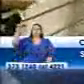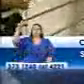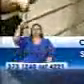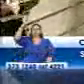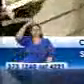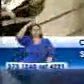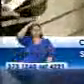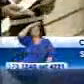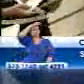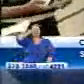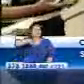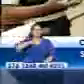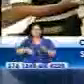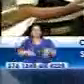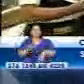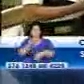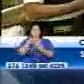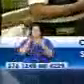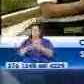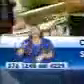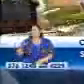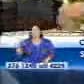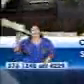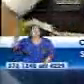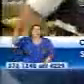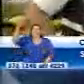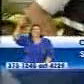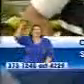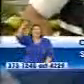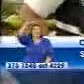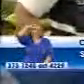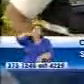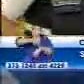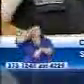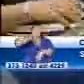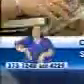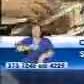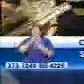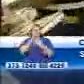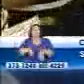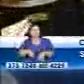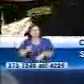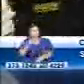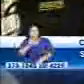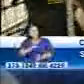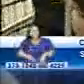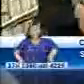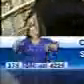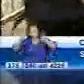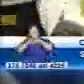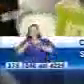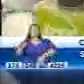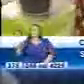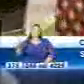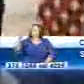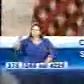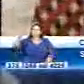personas aquí hay miembros de la comisión de tránsito que están entregando por ejemplo stickers Bueno yo si usé el paso peatonal por si acaso Ah al